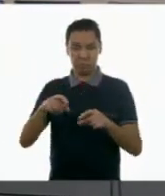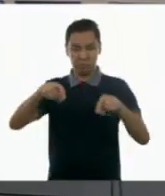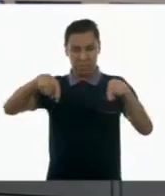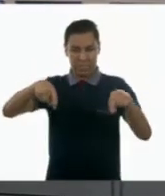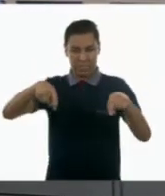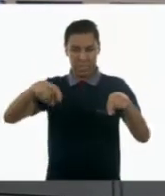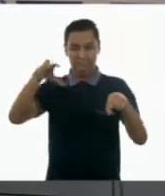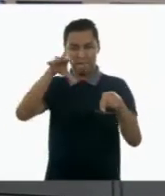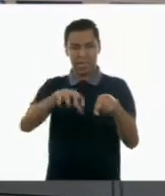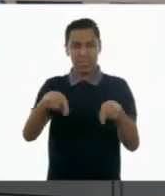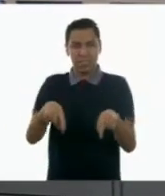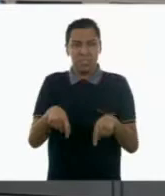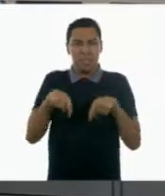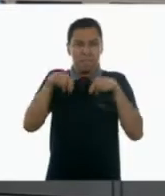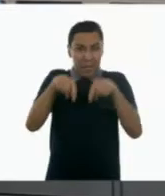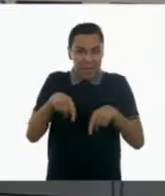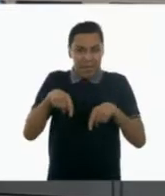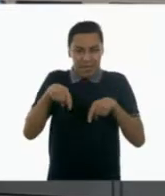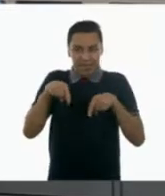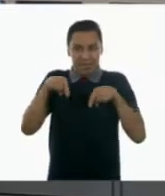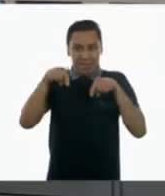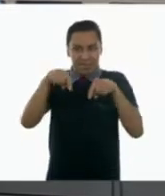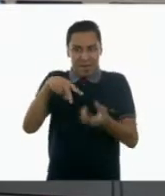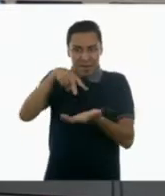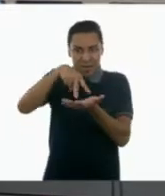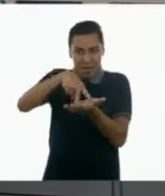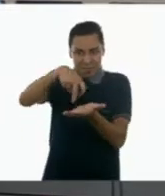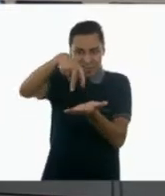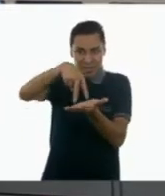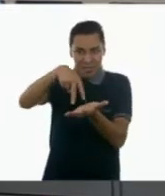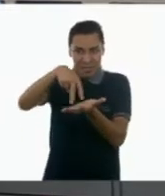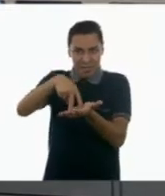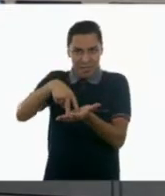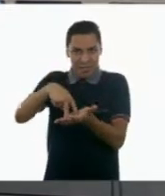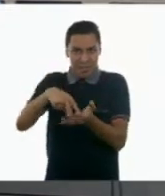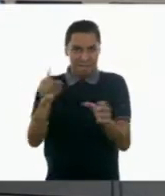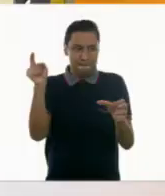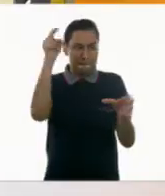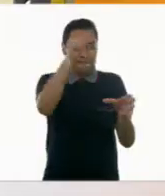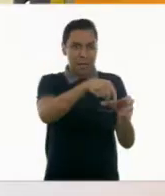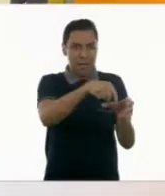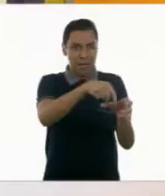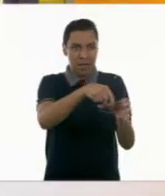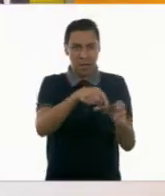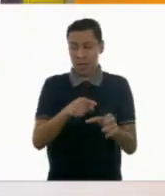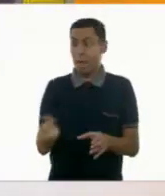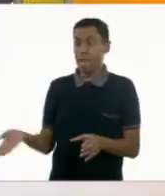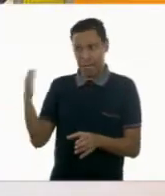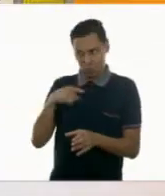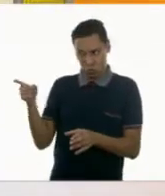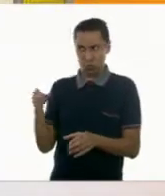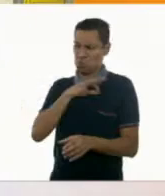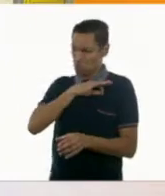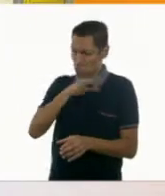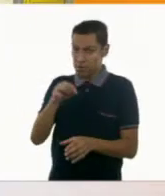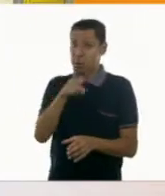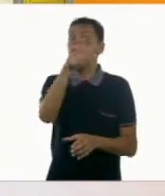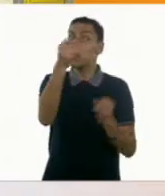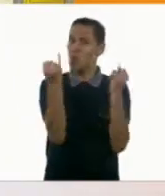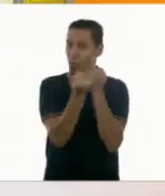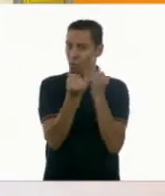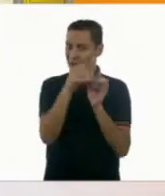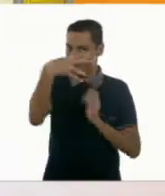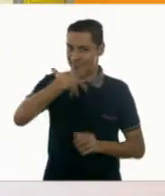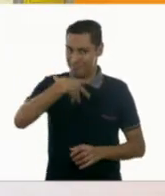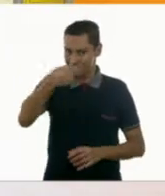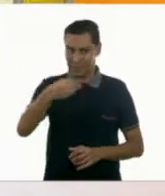y saltando. Tienes que depositarla ahí, ¿de acuerdo? Muy bien. Vamos, Ale, tú puedes. En casa deben de intentarlo. Muy bien, Ale.